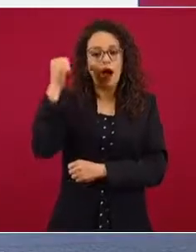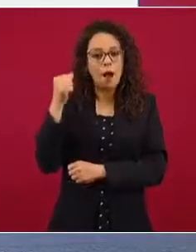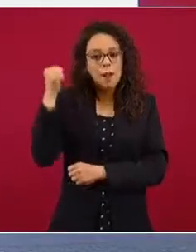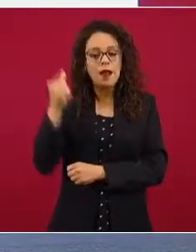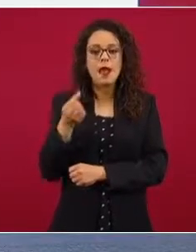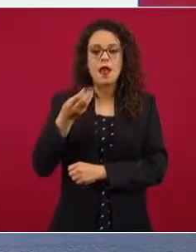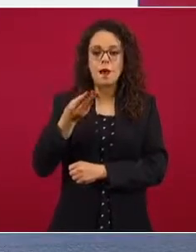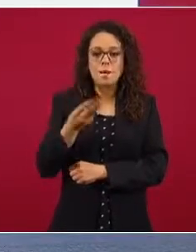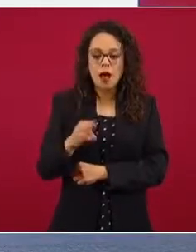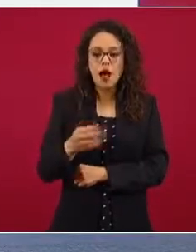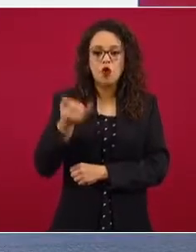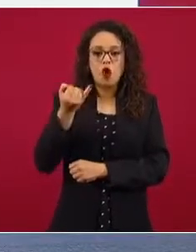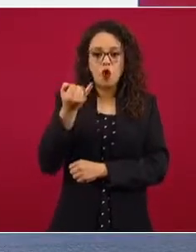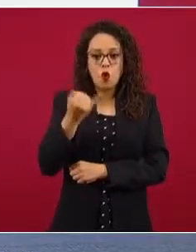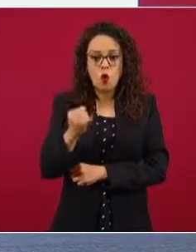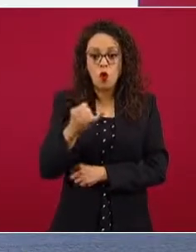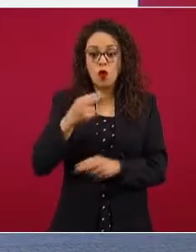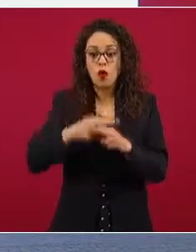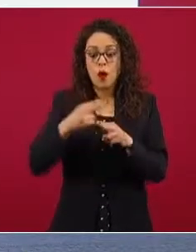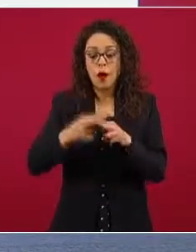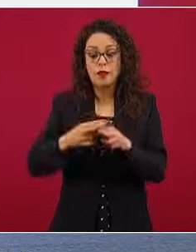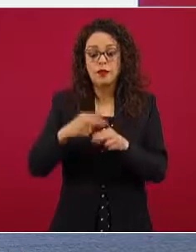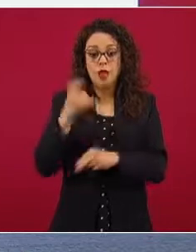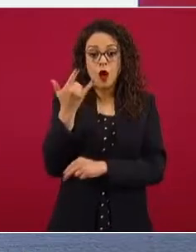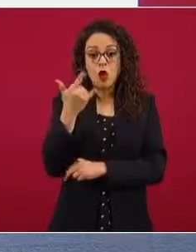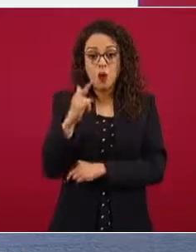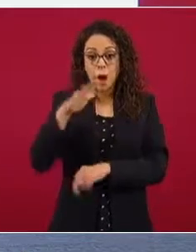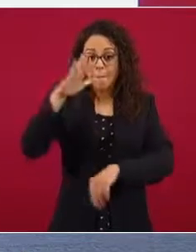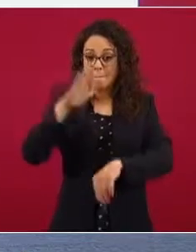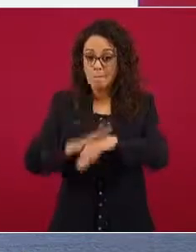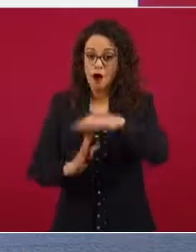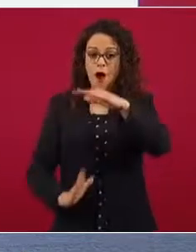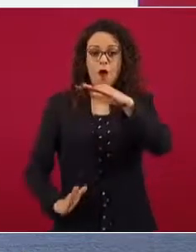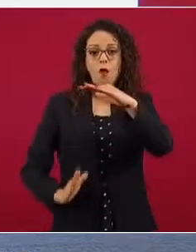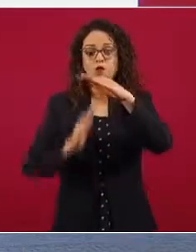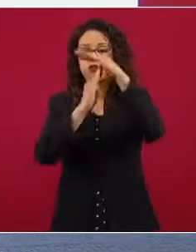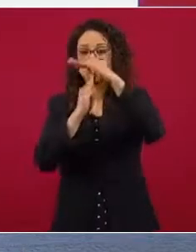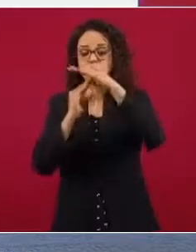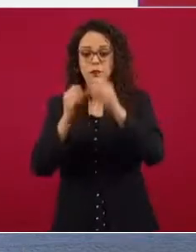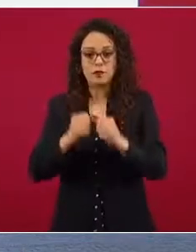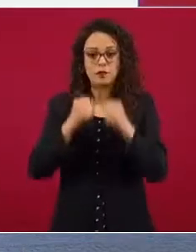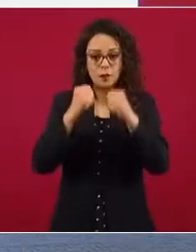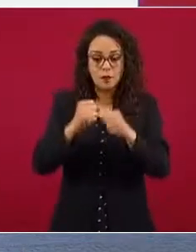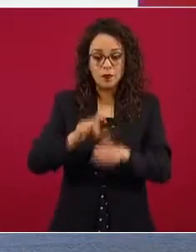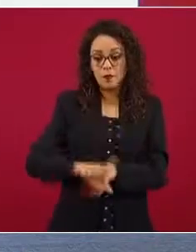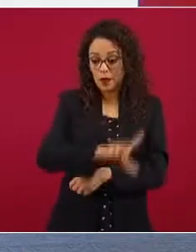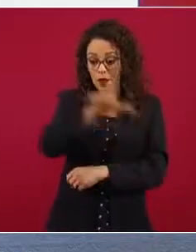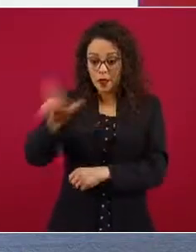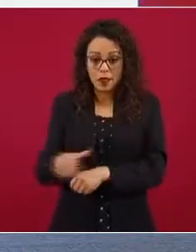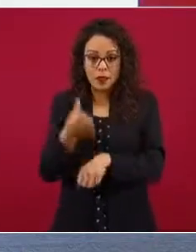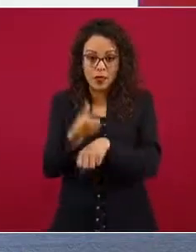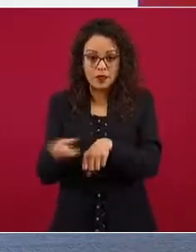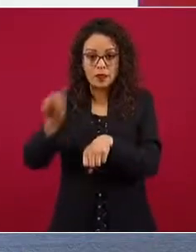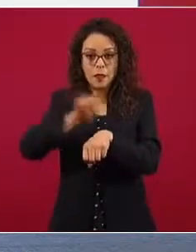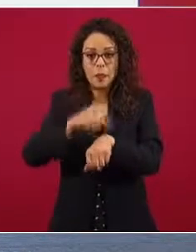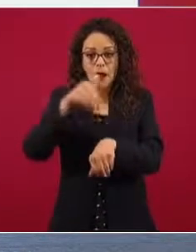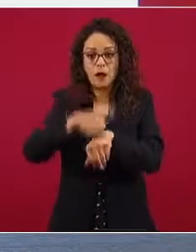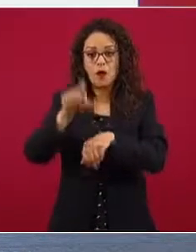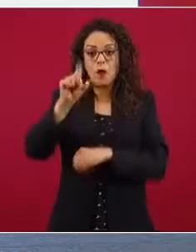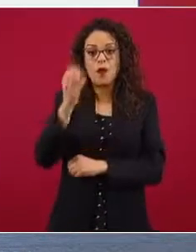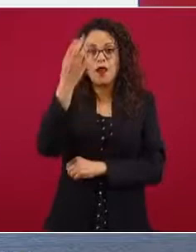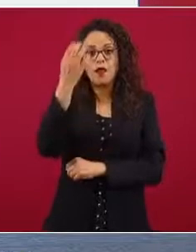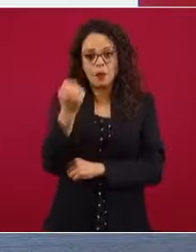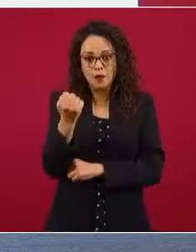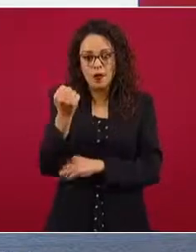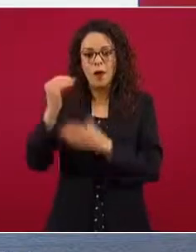y finalmente julio, en donde llegamos a un punto máximo, y posteriormente en la semana 29 empezó a descender, y